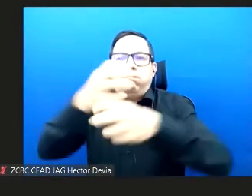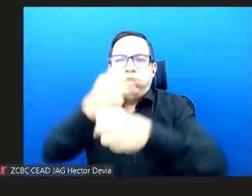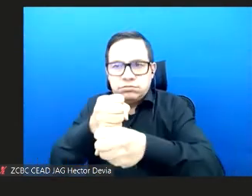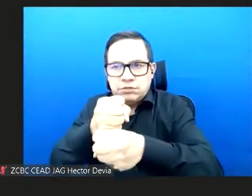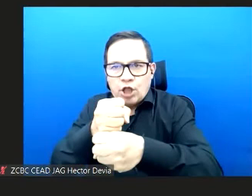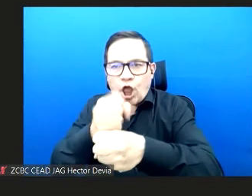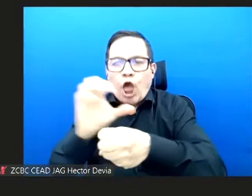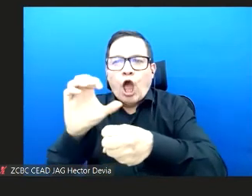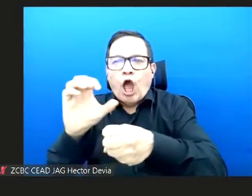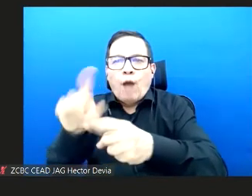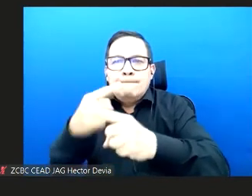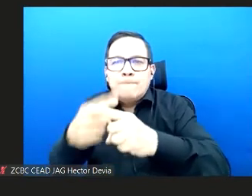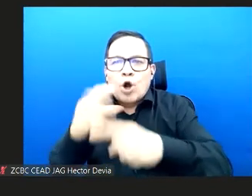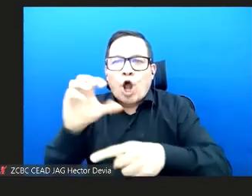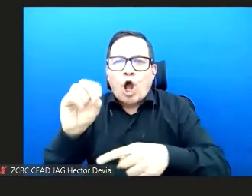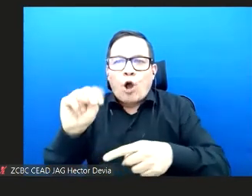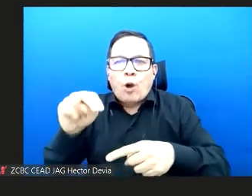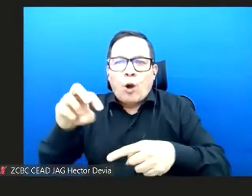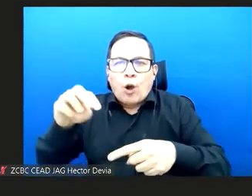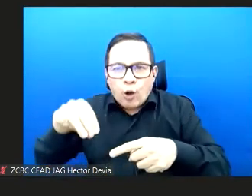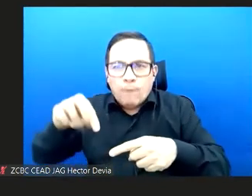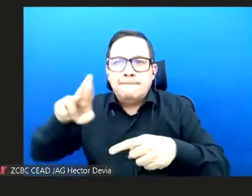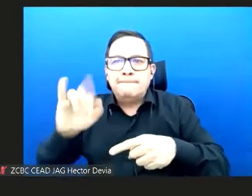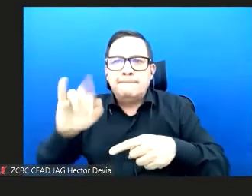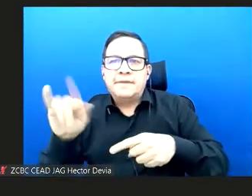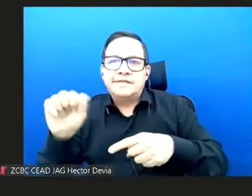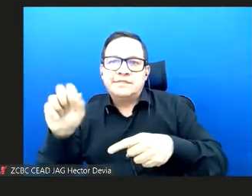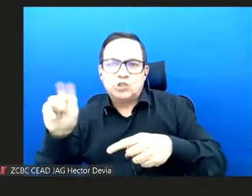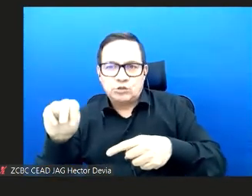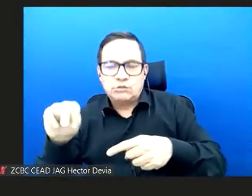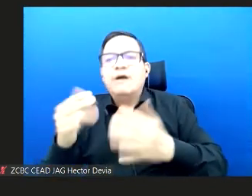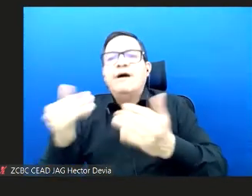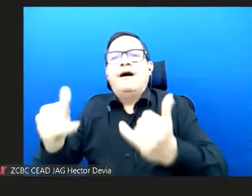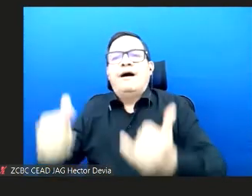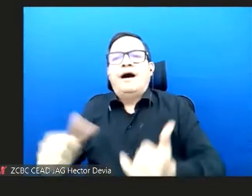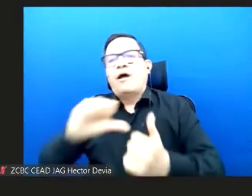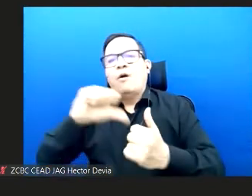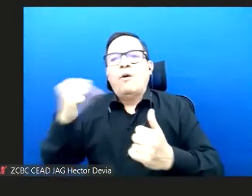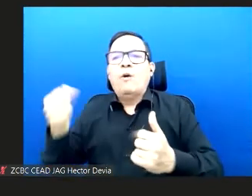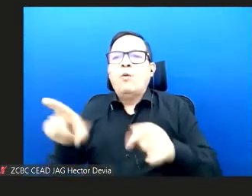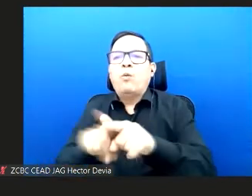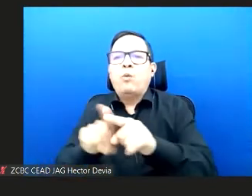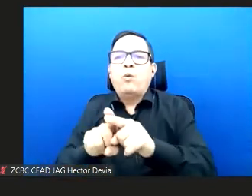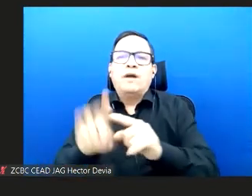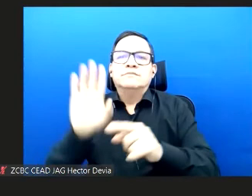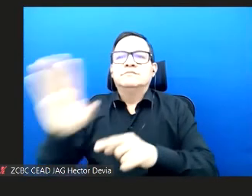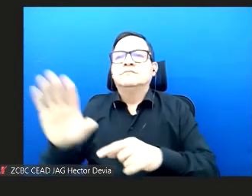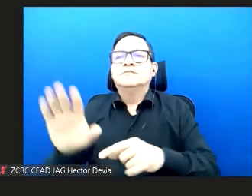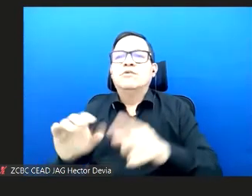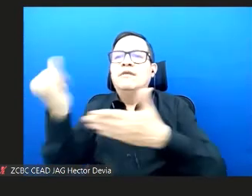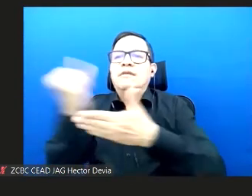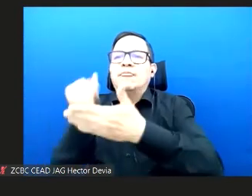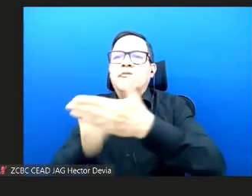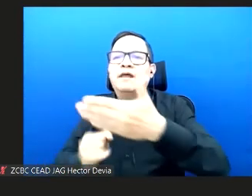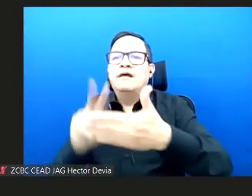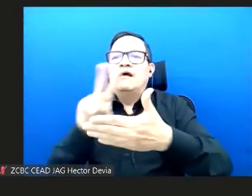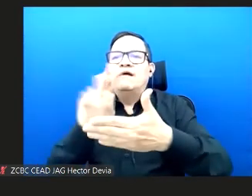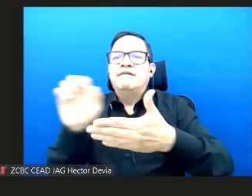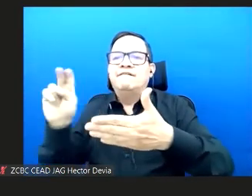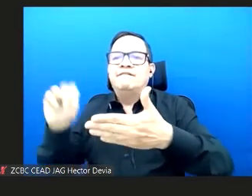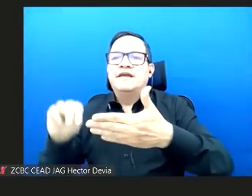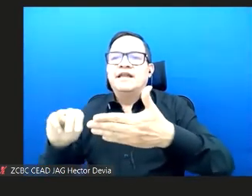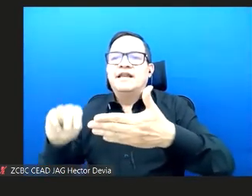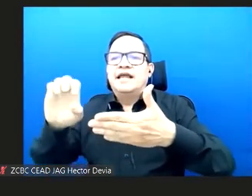Entonces, vemos lo que estábamos viendo al principio, que es el rectángulo, que es el universo de los